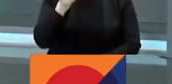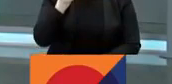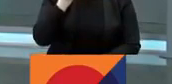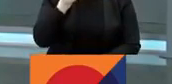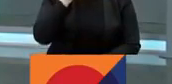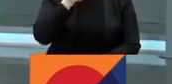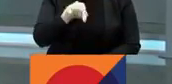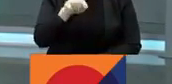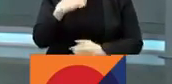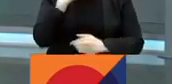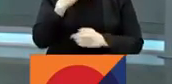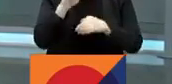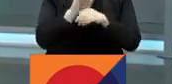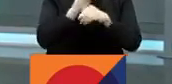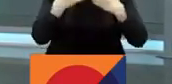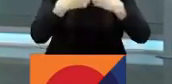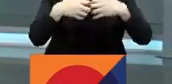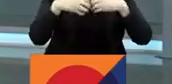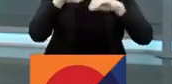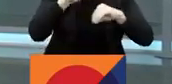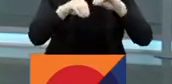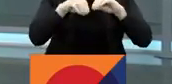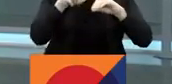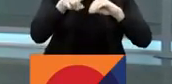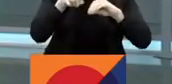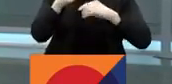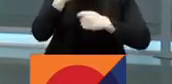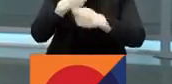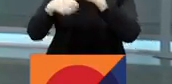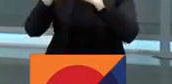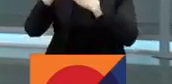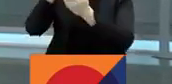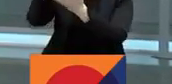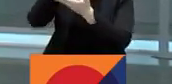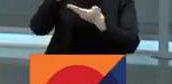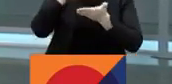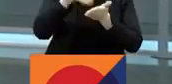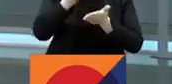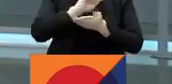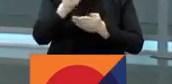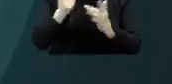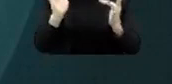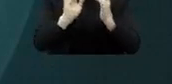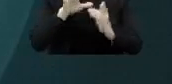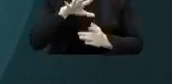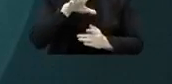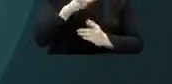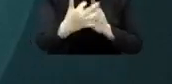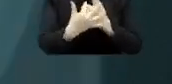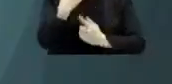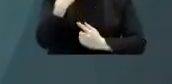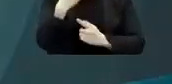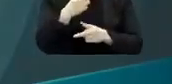El material es altamente cancerígeno. Con esta información, iniciamos.